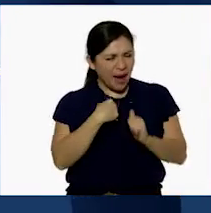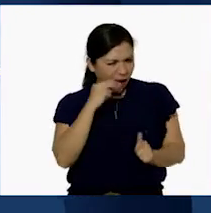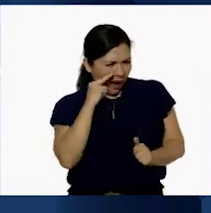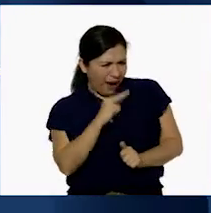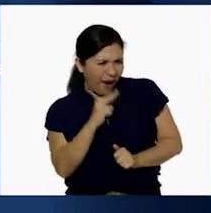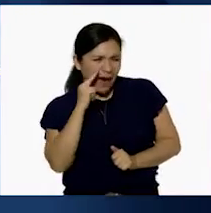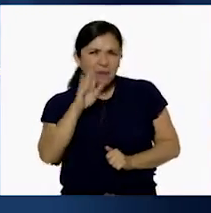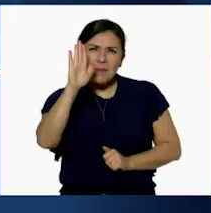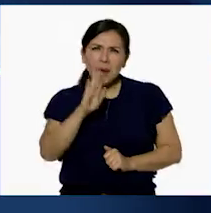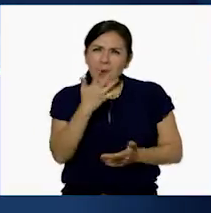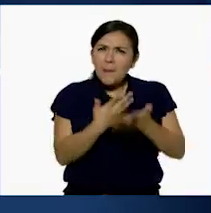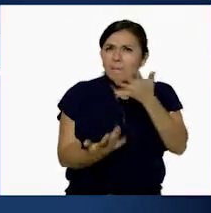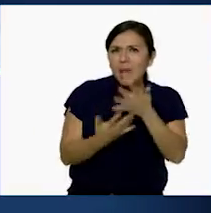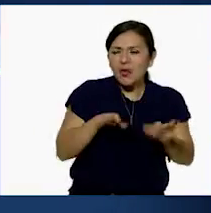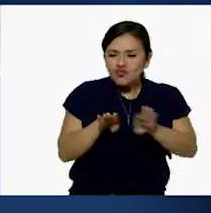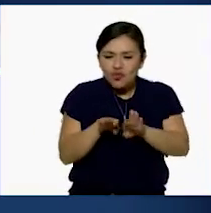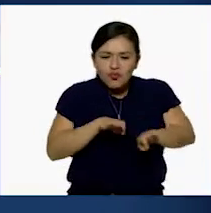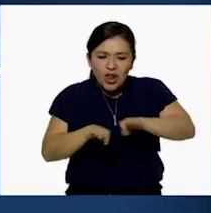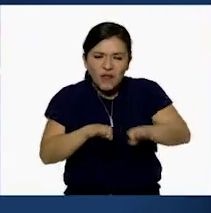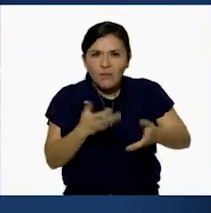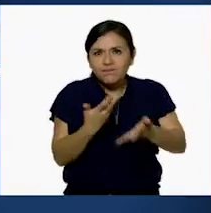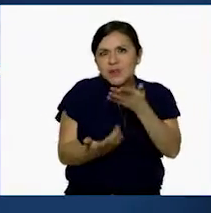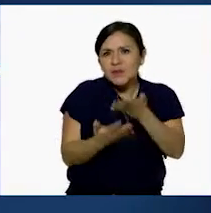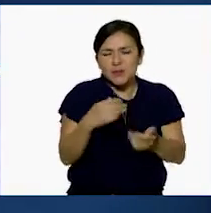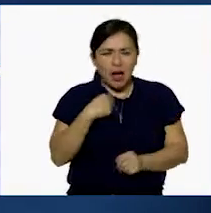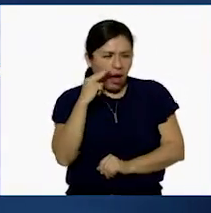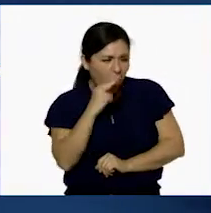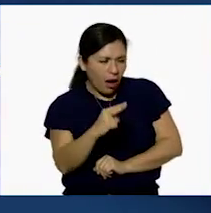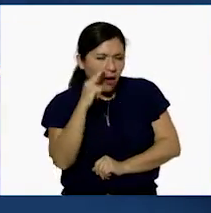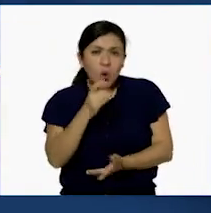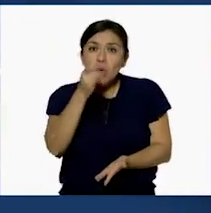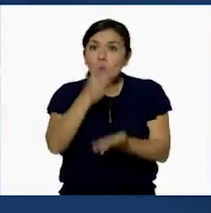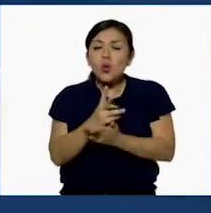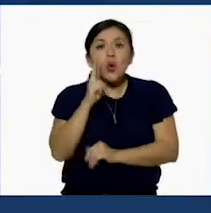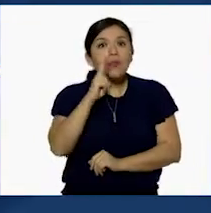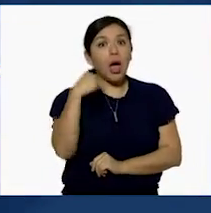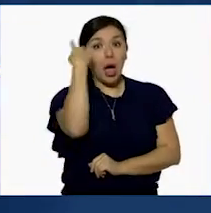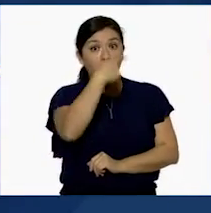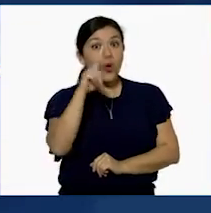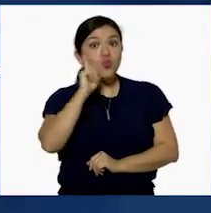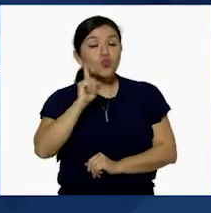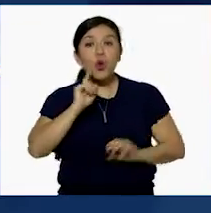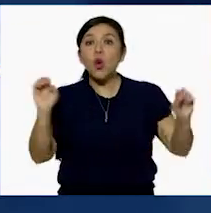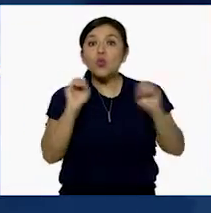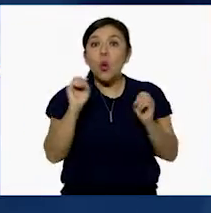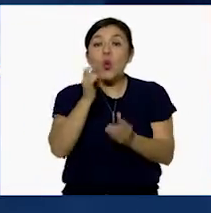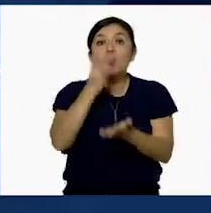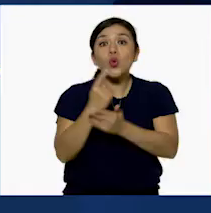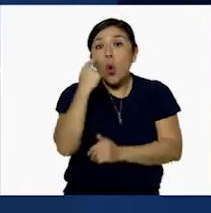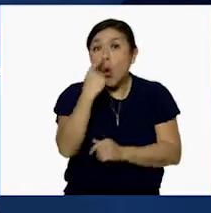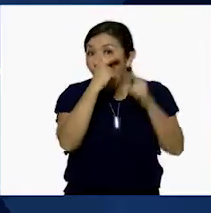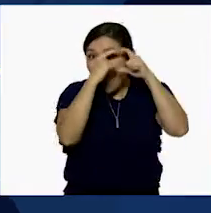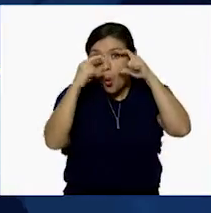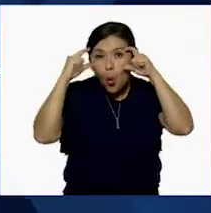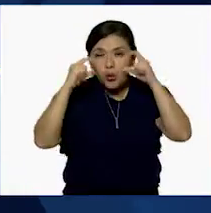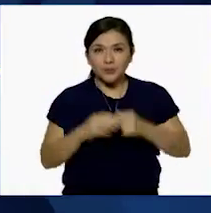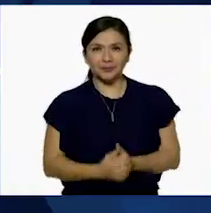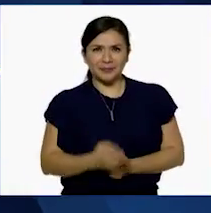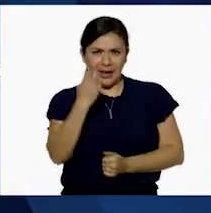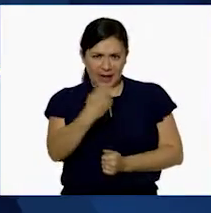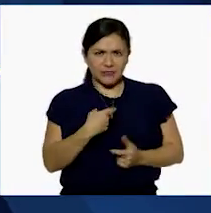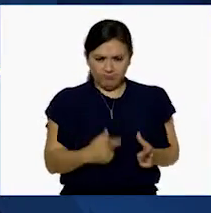las hacendosas manos de las mujeres, de las que nada, excepto los ojos, quedaba al descubierto, compartían. Esto puedo